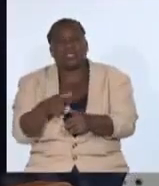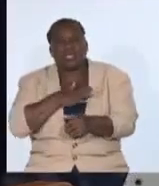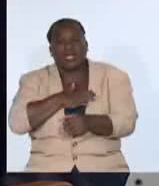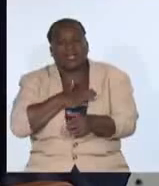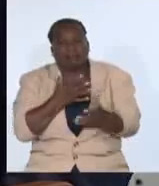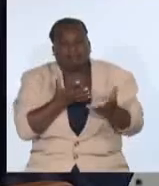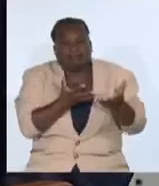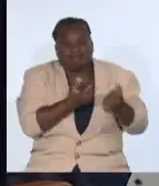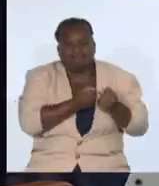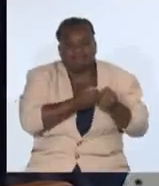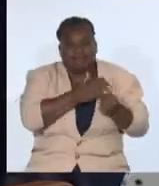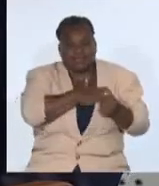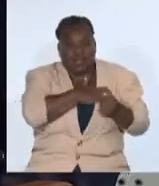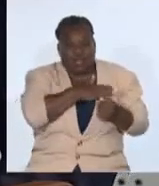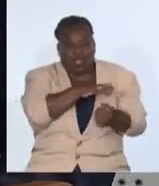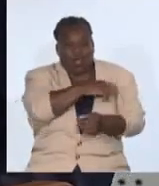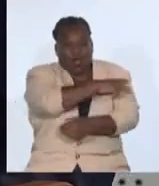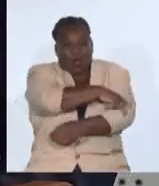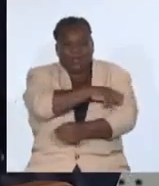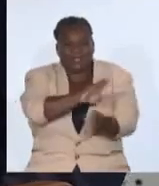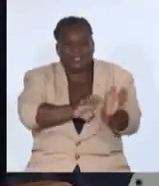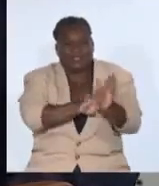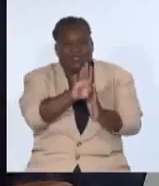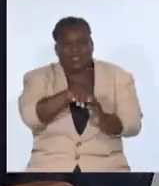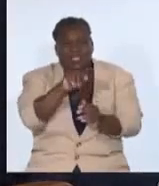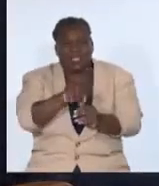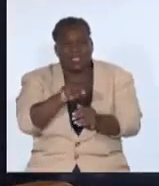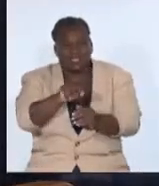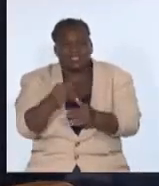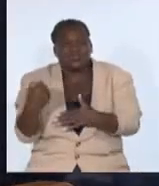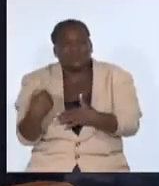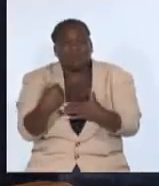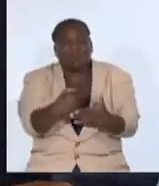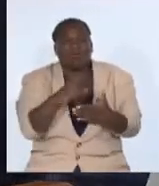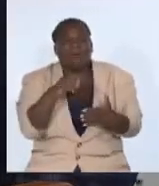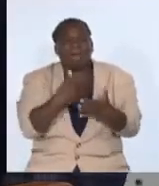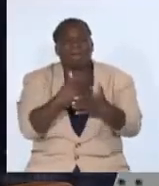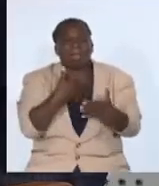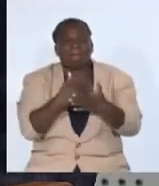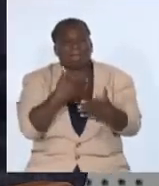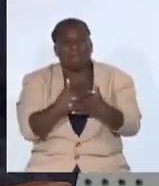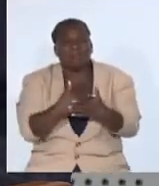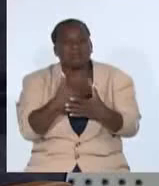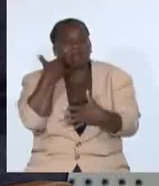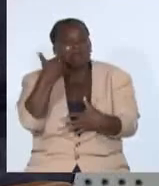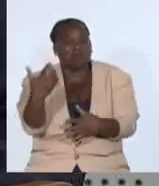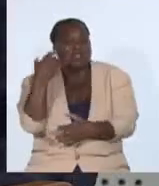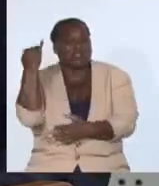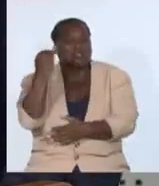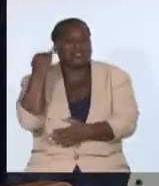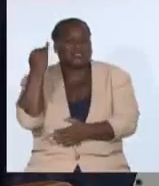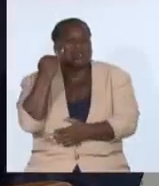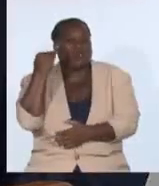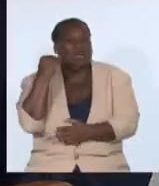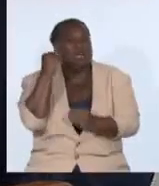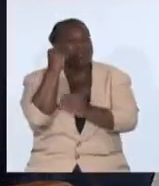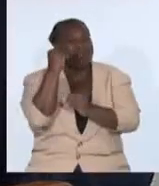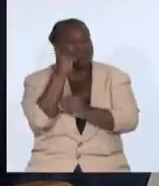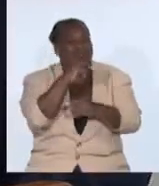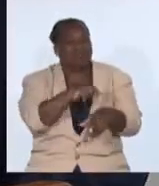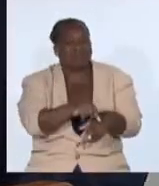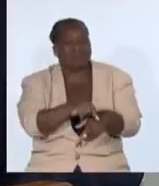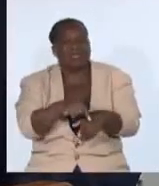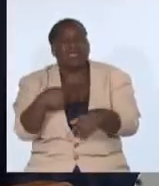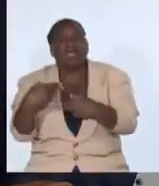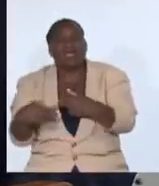es esto una práctica que incrementa las arcas de las grandes empresas transnacionales en los países más poderosos y hace